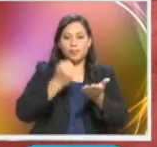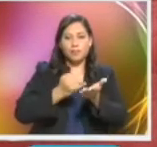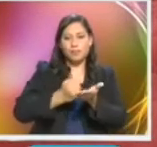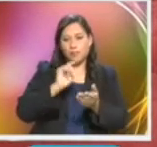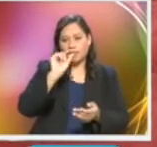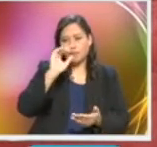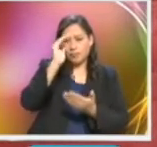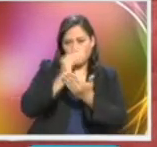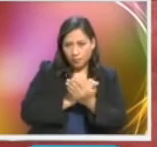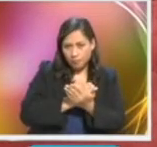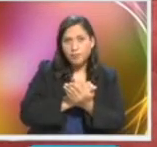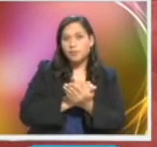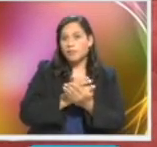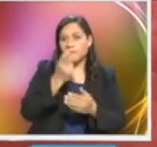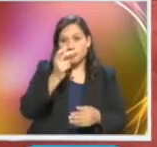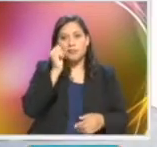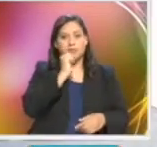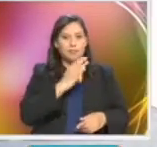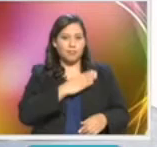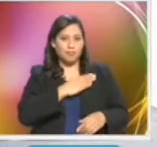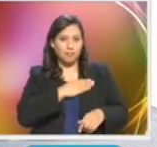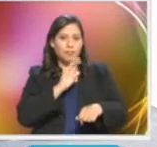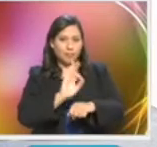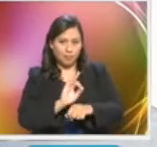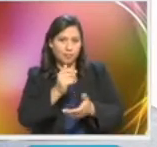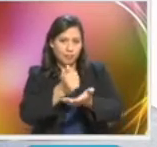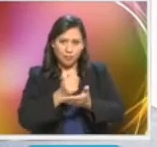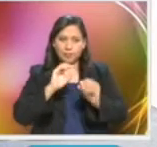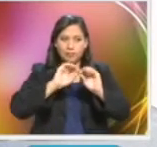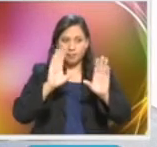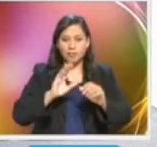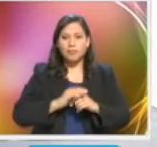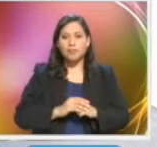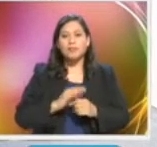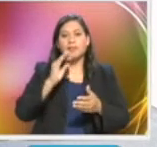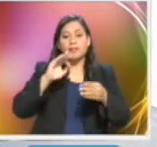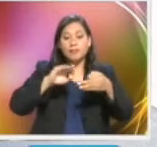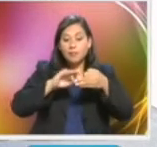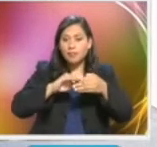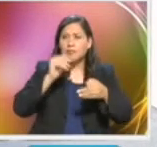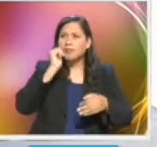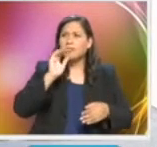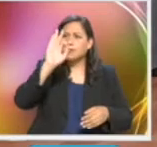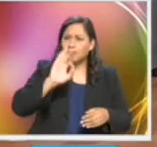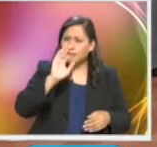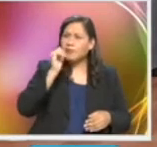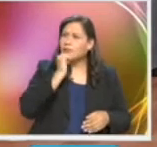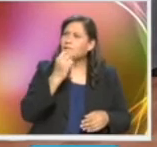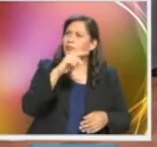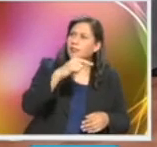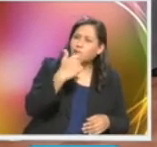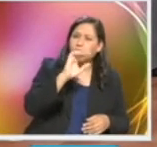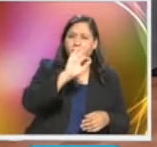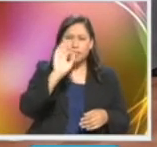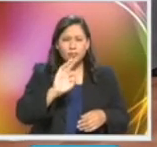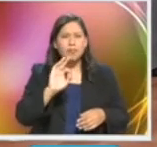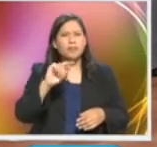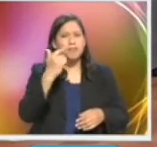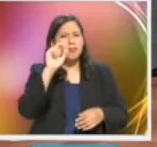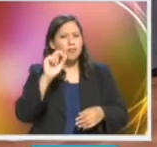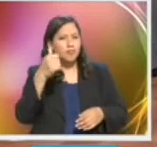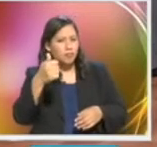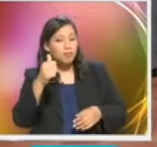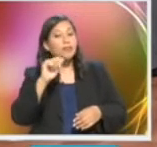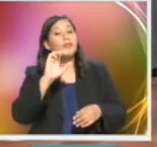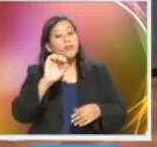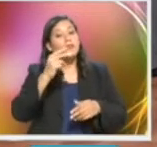tasa menor de intereses, que eso siempre es benéfico. Pues claro, exactamente. La tasa siempre va a ir entre un 12%, un 12.6% hasta